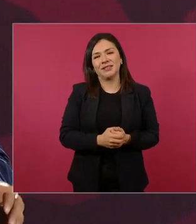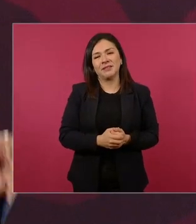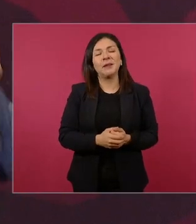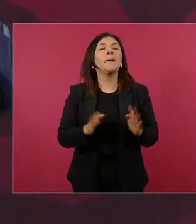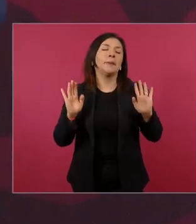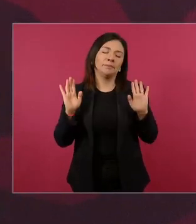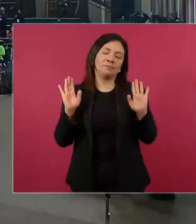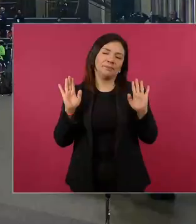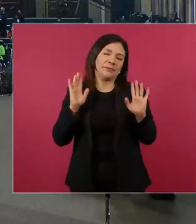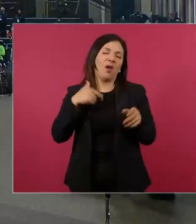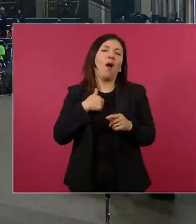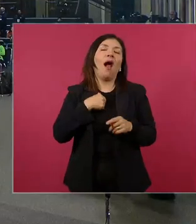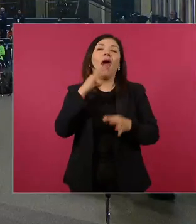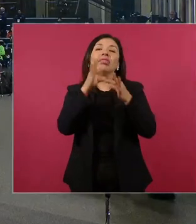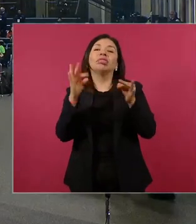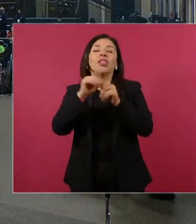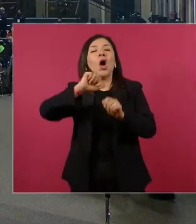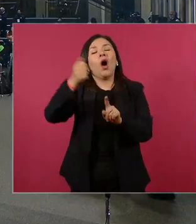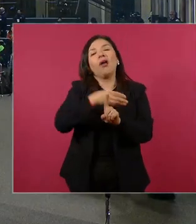Pero bueno, ya nos fuimos por otros lados.